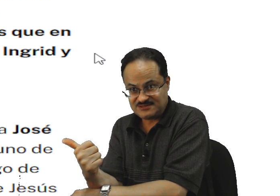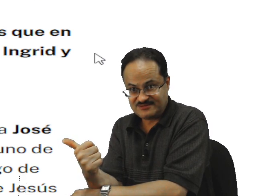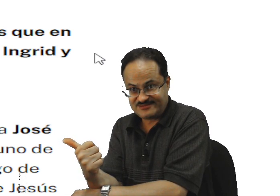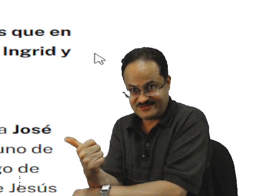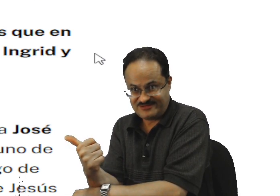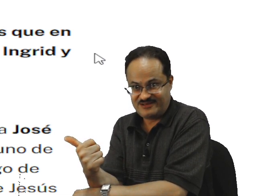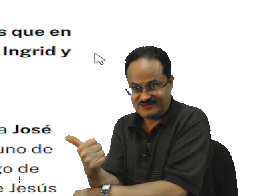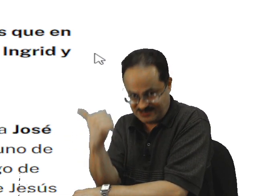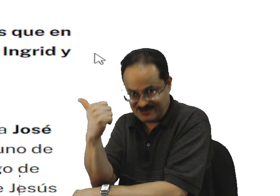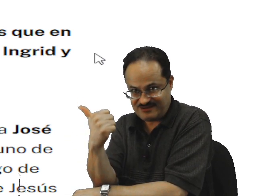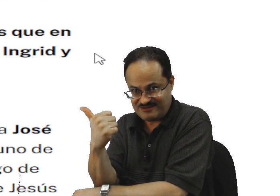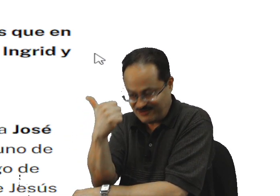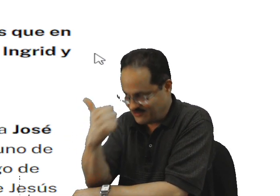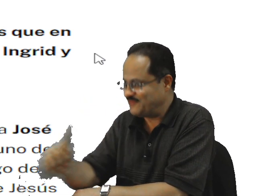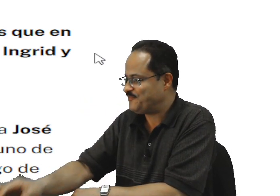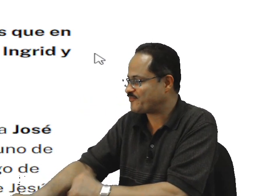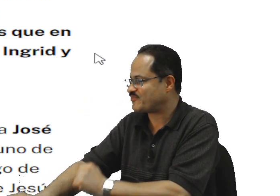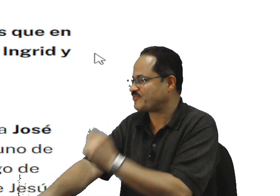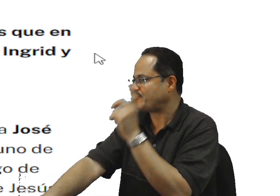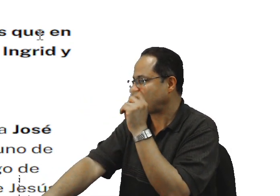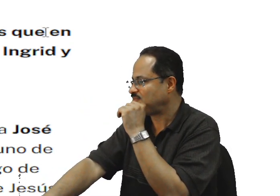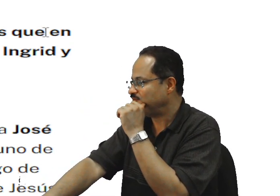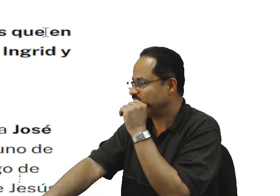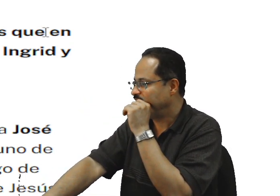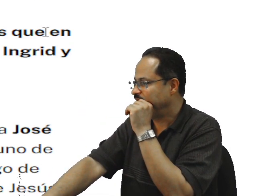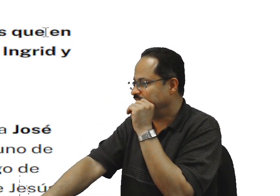tranas sí ojo